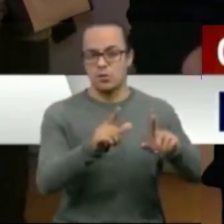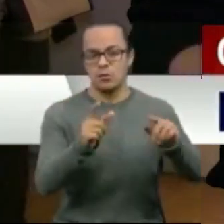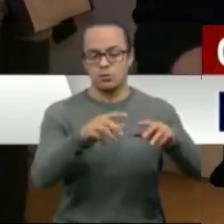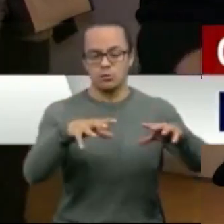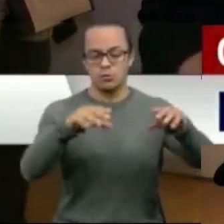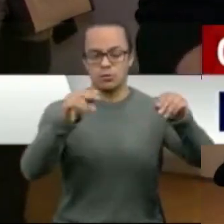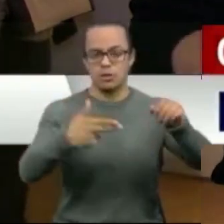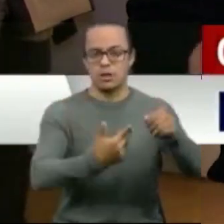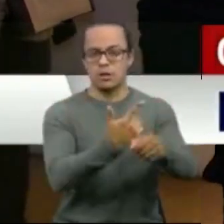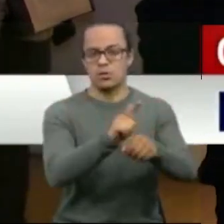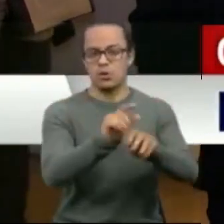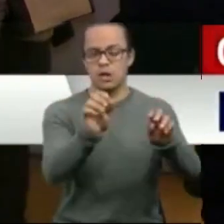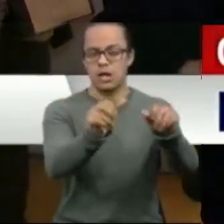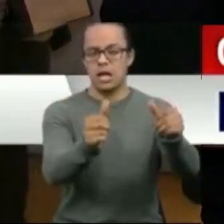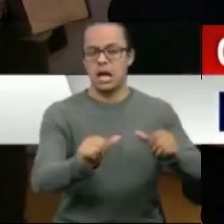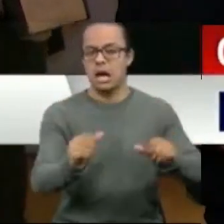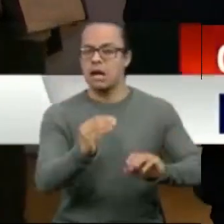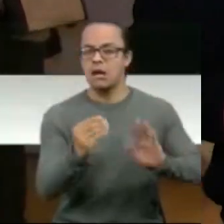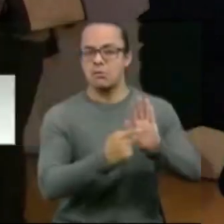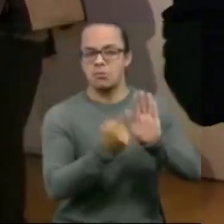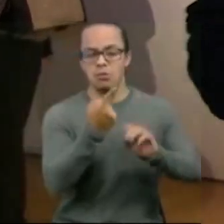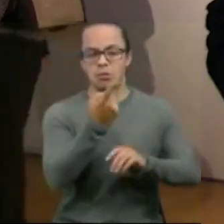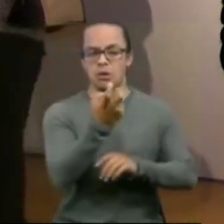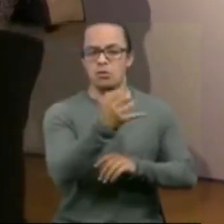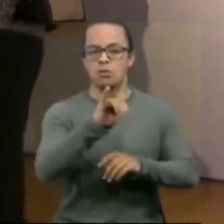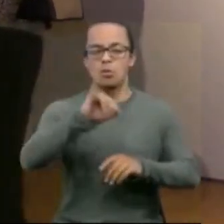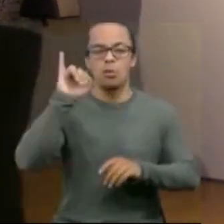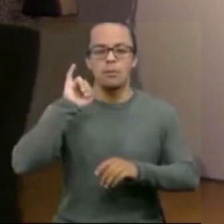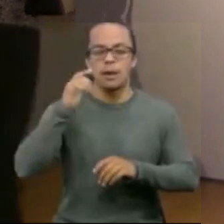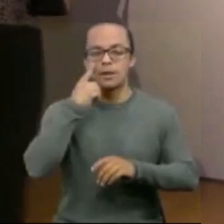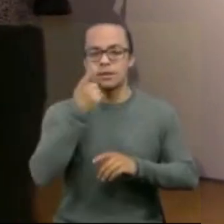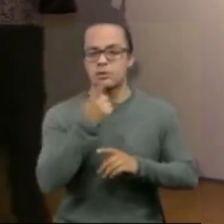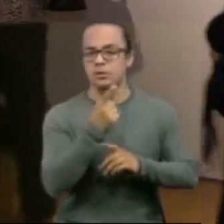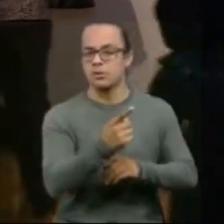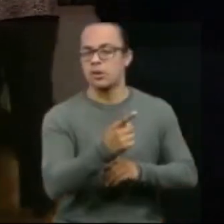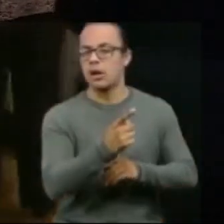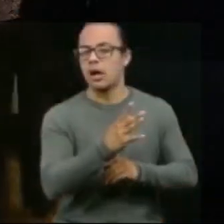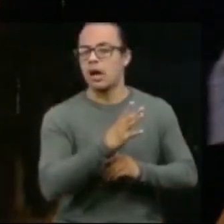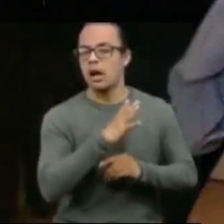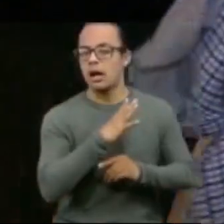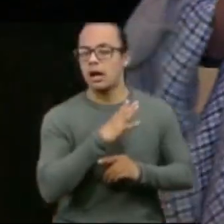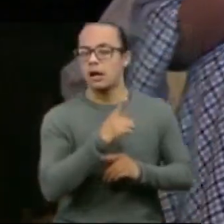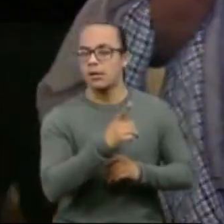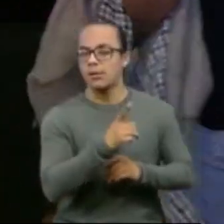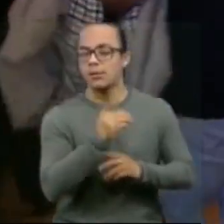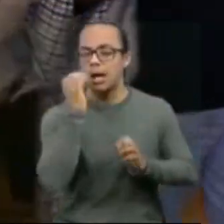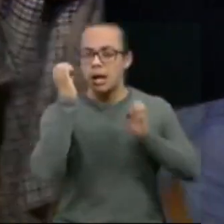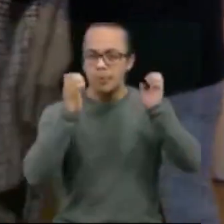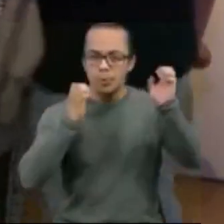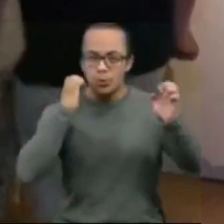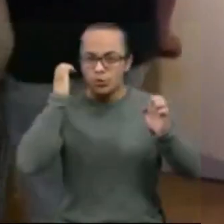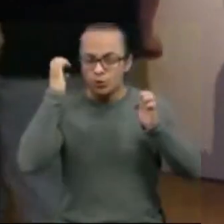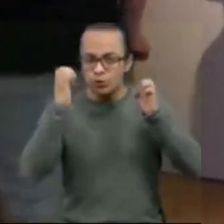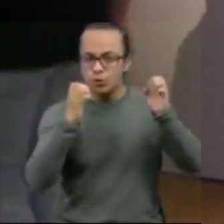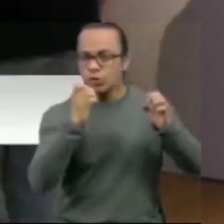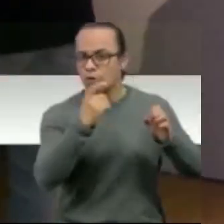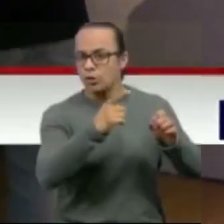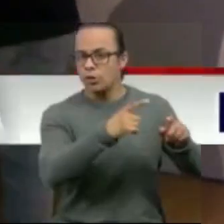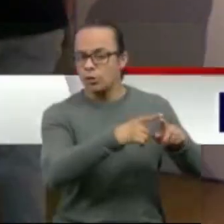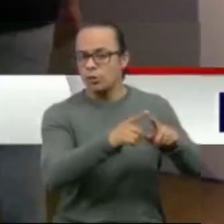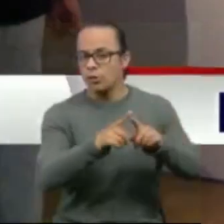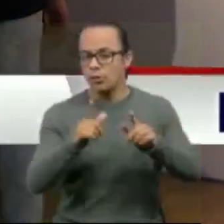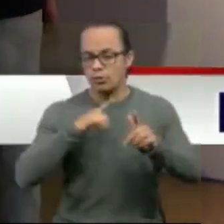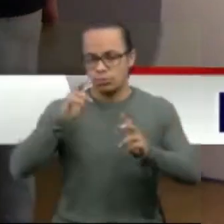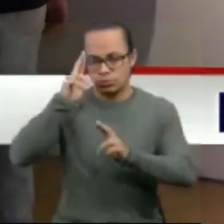Museo Nacional de Arte, donde este pasado jueves se llevó a cabo la inauguración de una exposición en homenaje post-mortem a